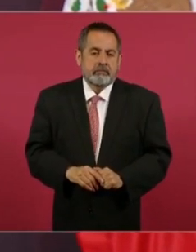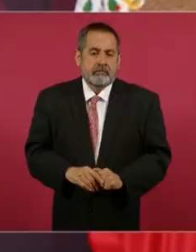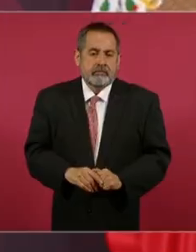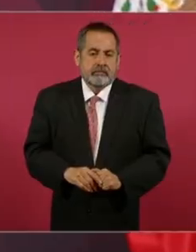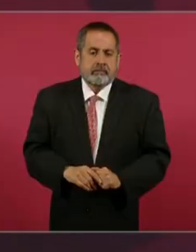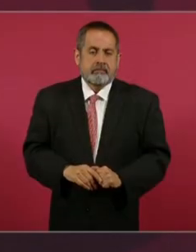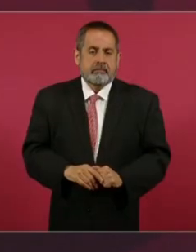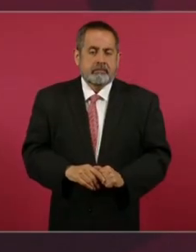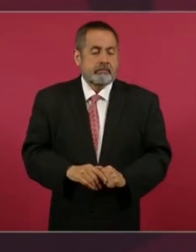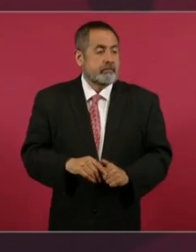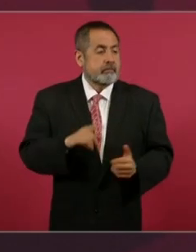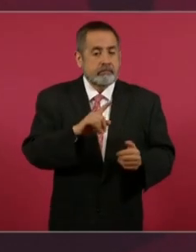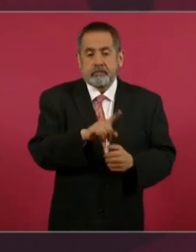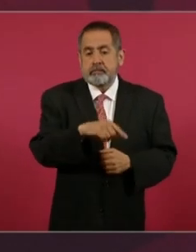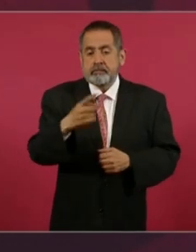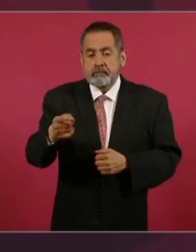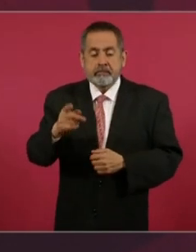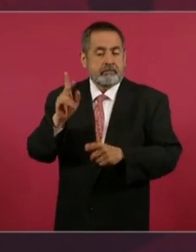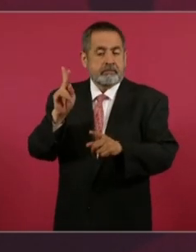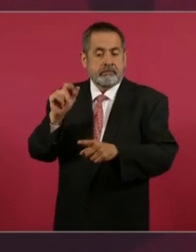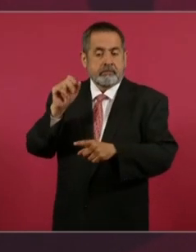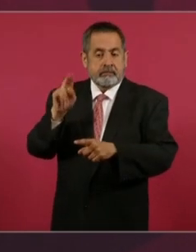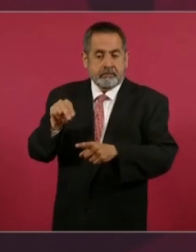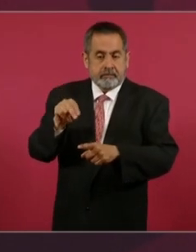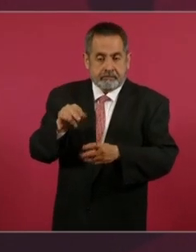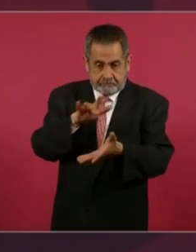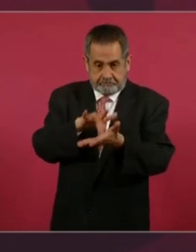a los panistas se les apoya